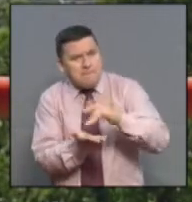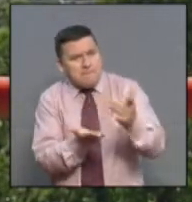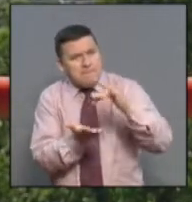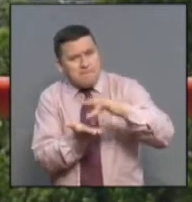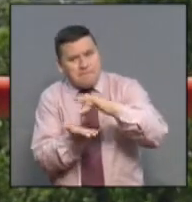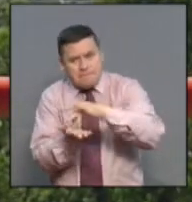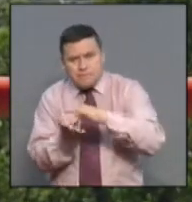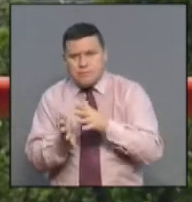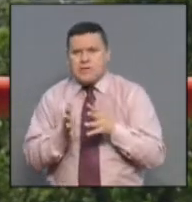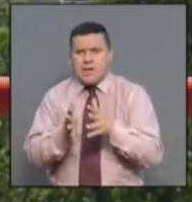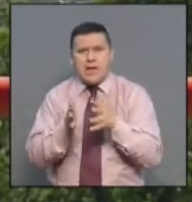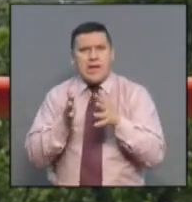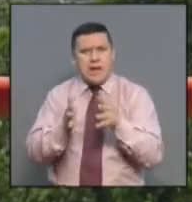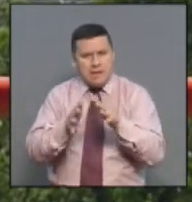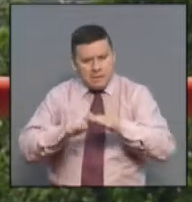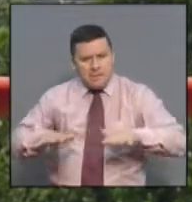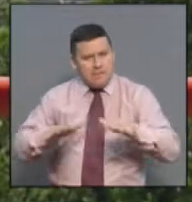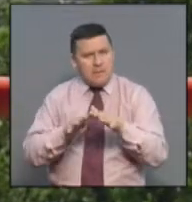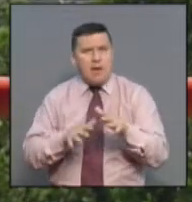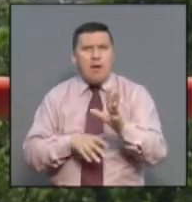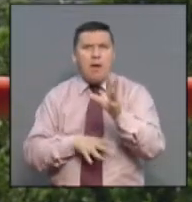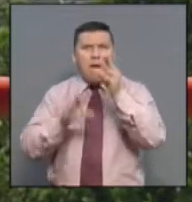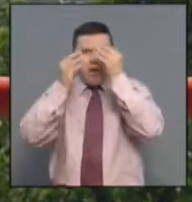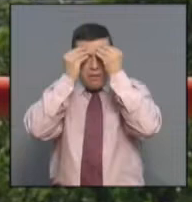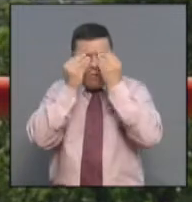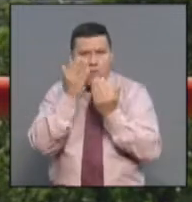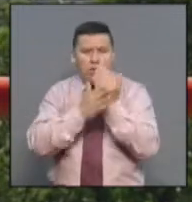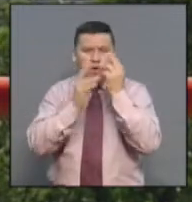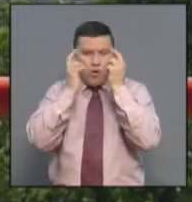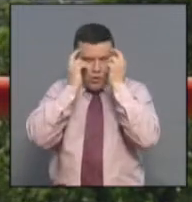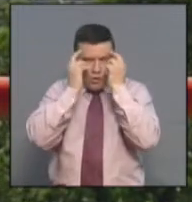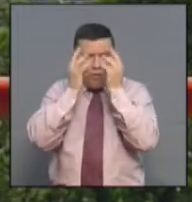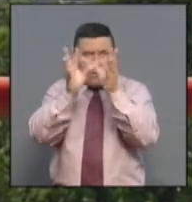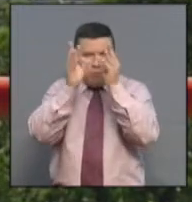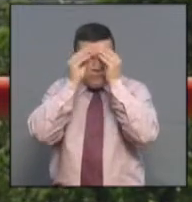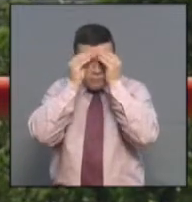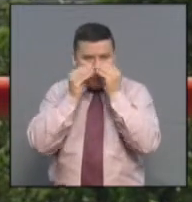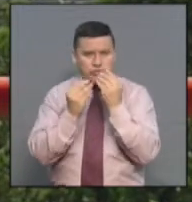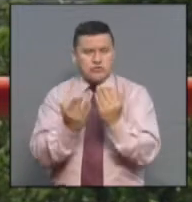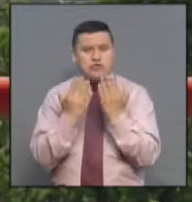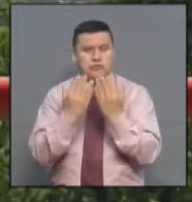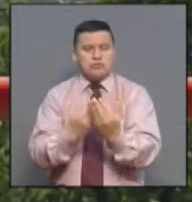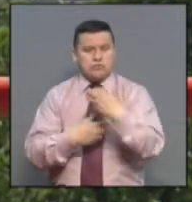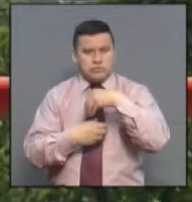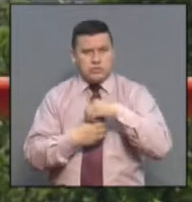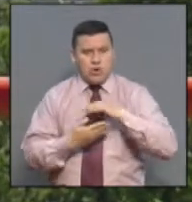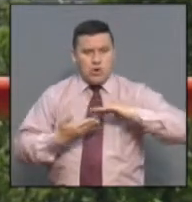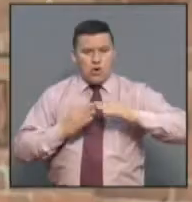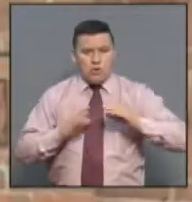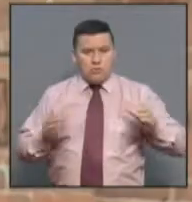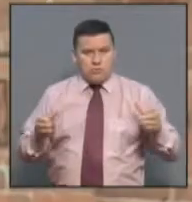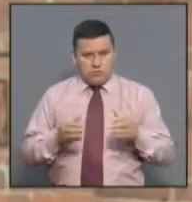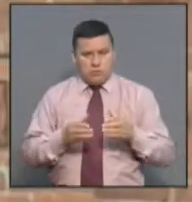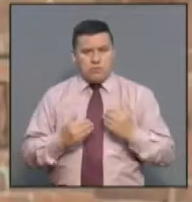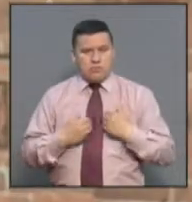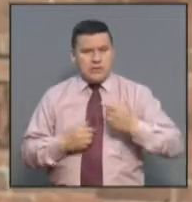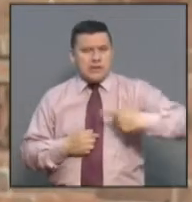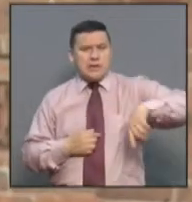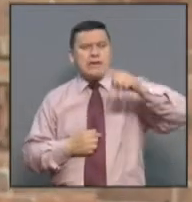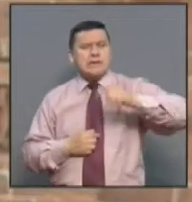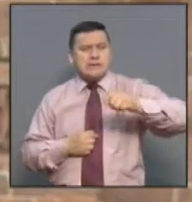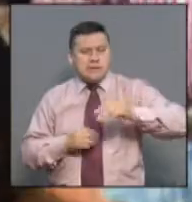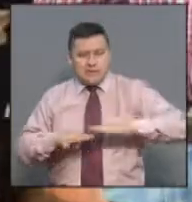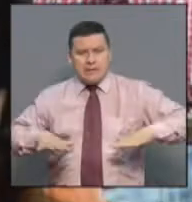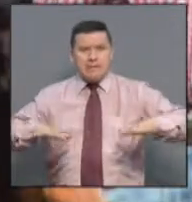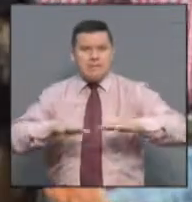en esta serie de capacitaciones para que adquieran nuevos conocimientos, porque los únicos beneficiados va a ser la comunidad, y eso es lo que nosotros necesitamos en